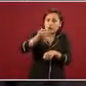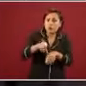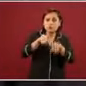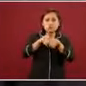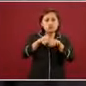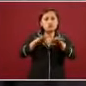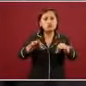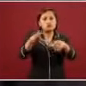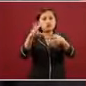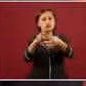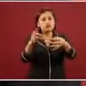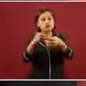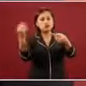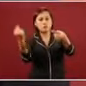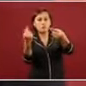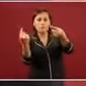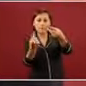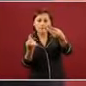toda esta